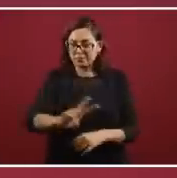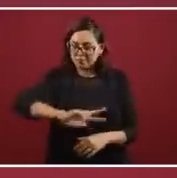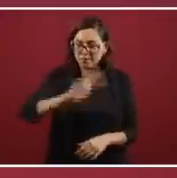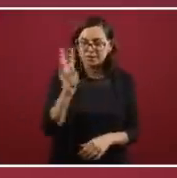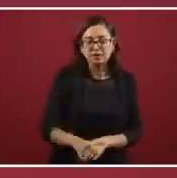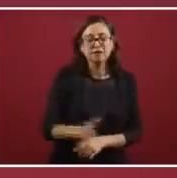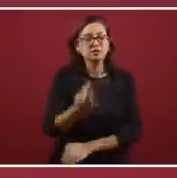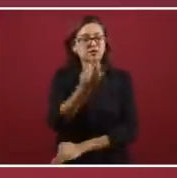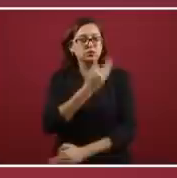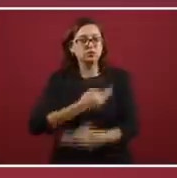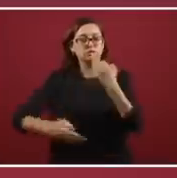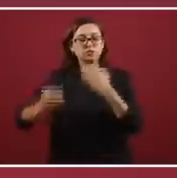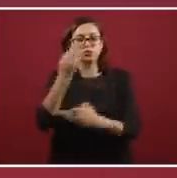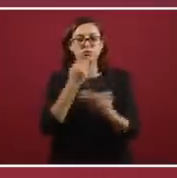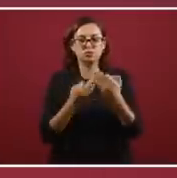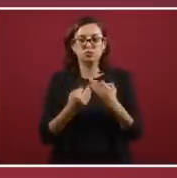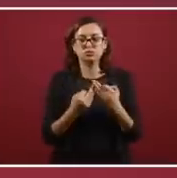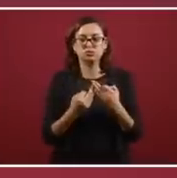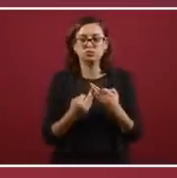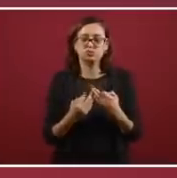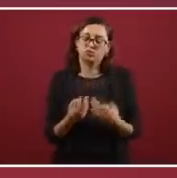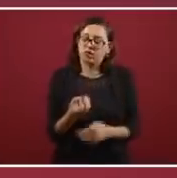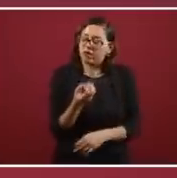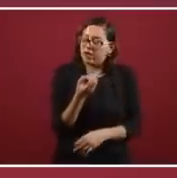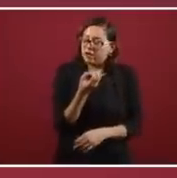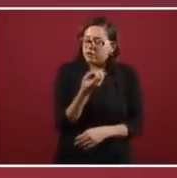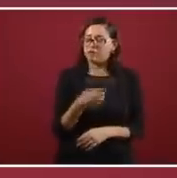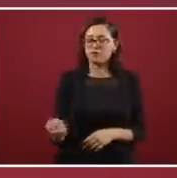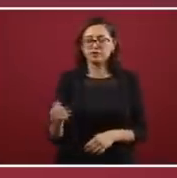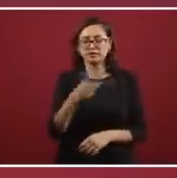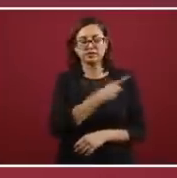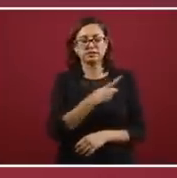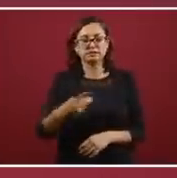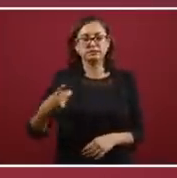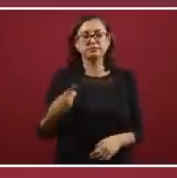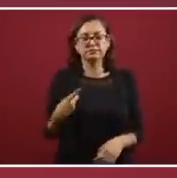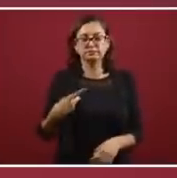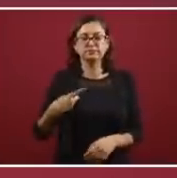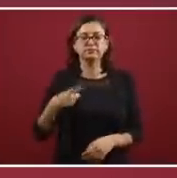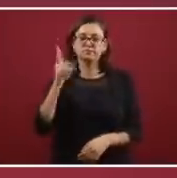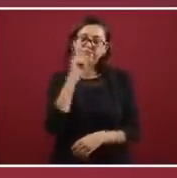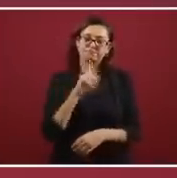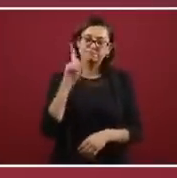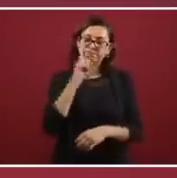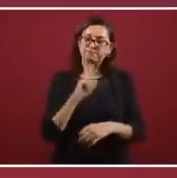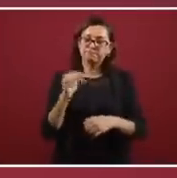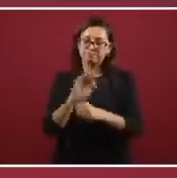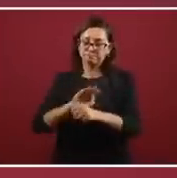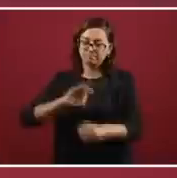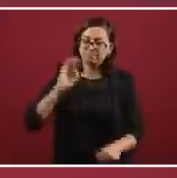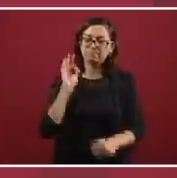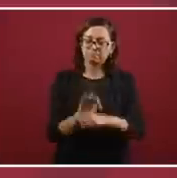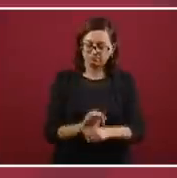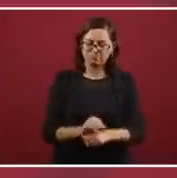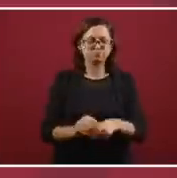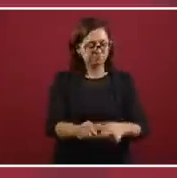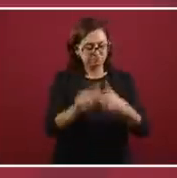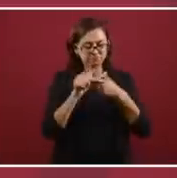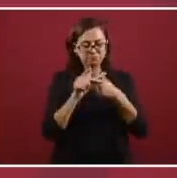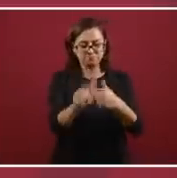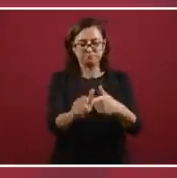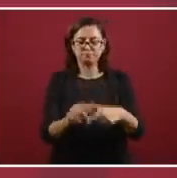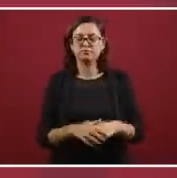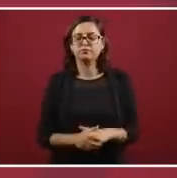todos estamos obligados a proteger a las mujeres y lo vamos a seguir haciendo.